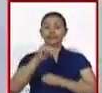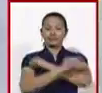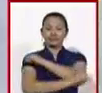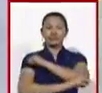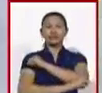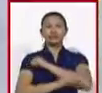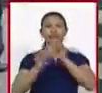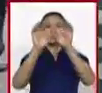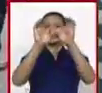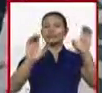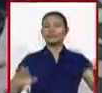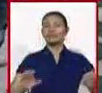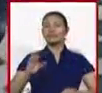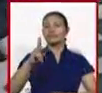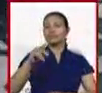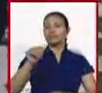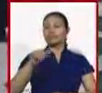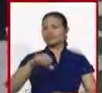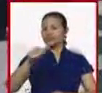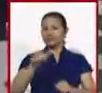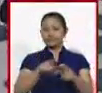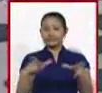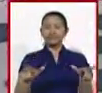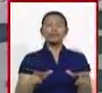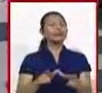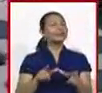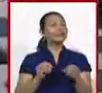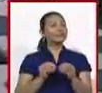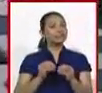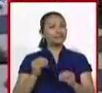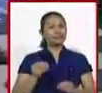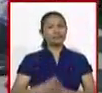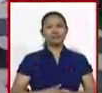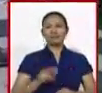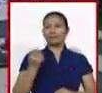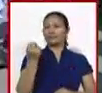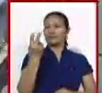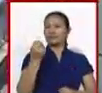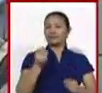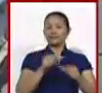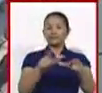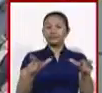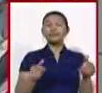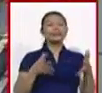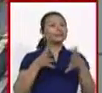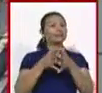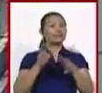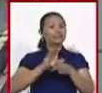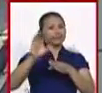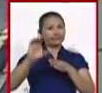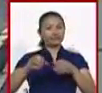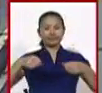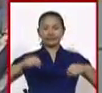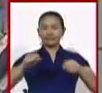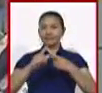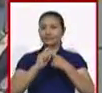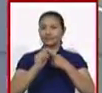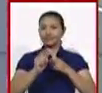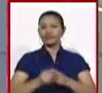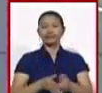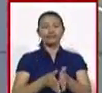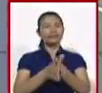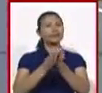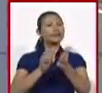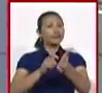La Guardia, Cotoca, Paila y otros puntos más. Son alrededor de 12 los bloqueos en total. Los mototaxistas